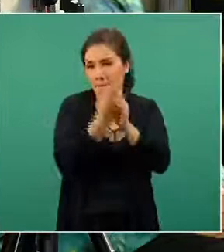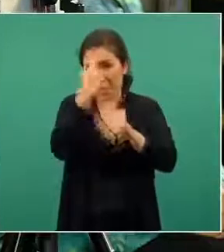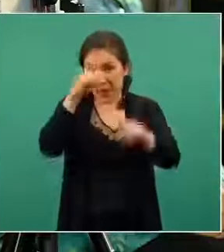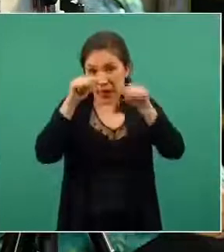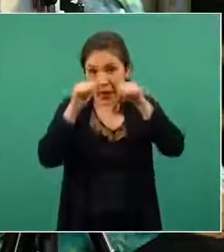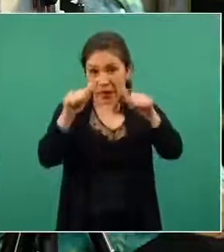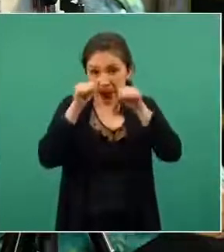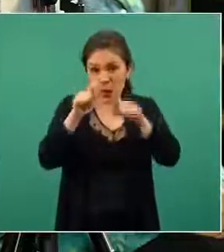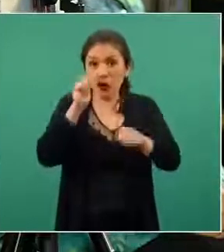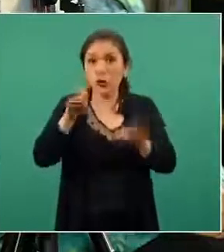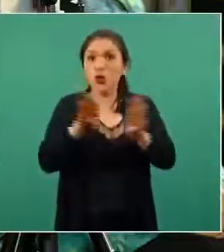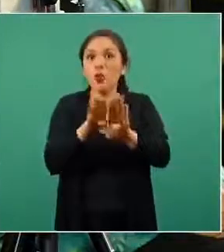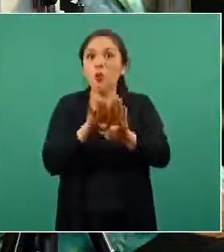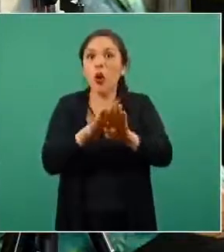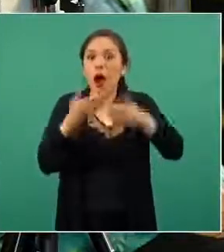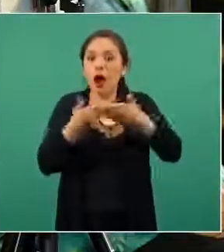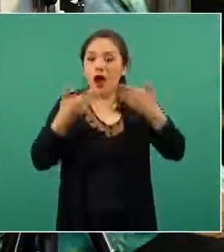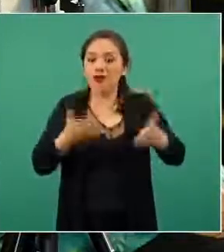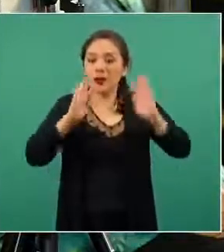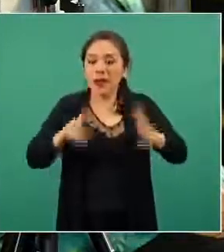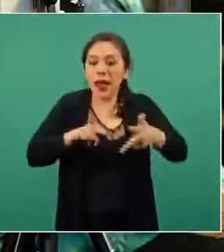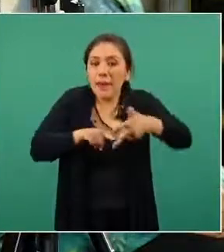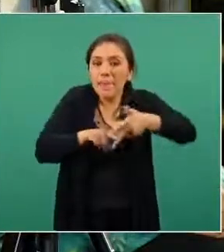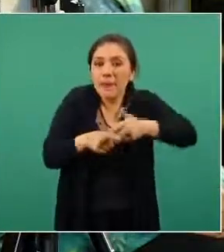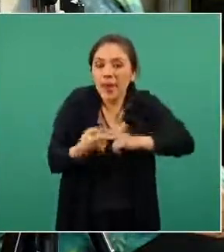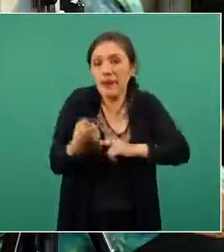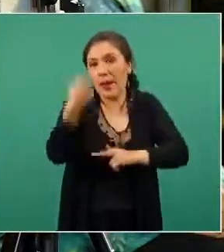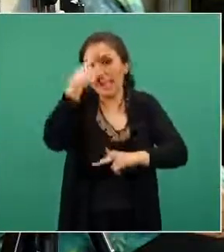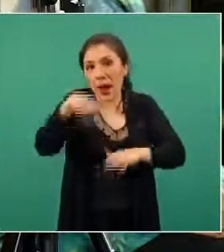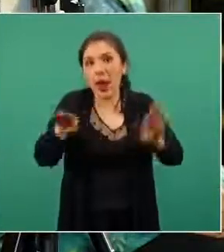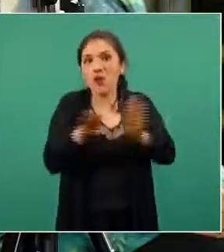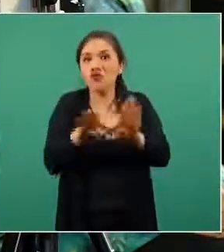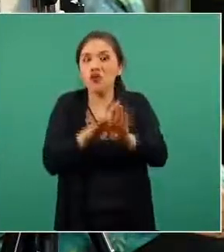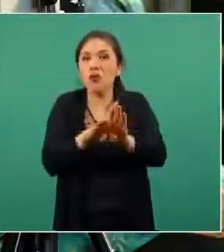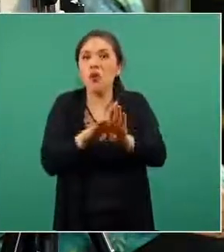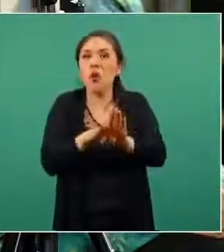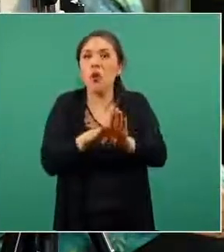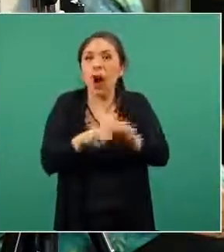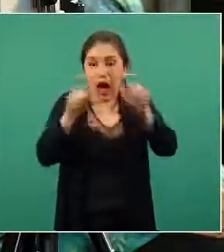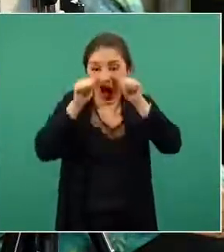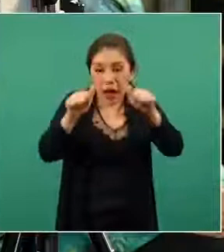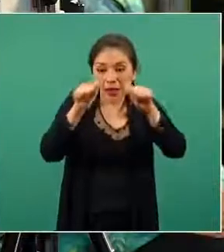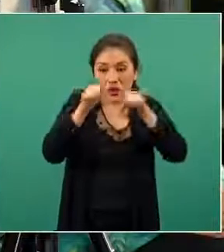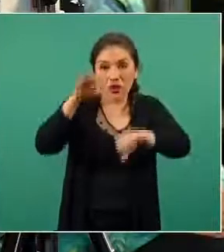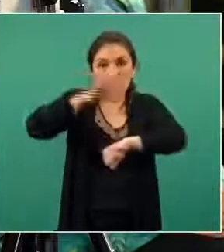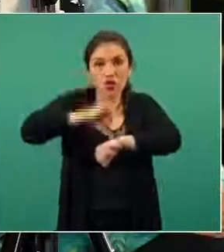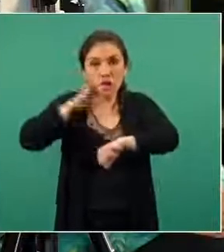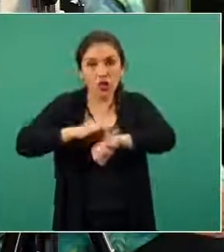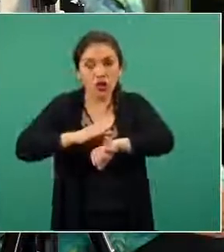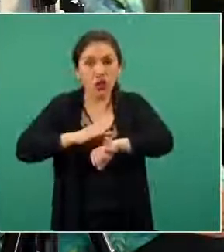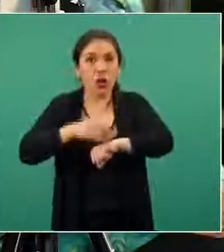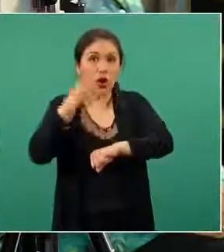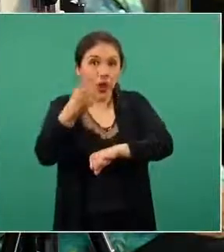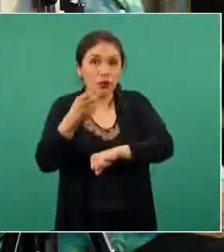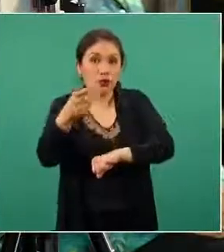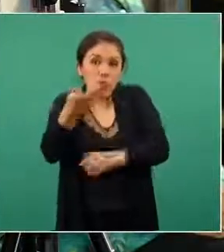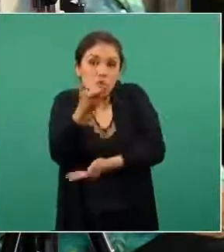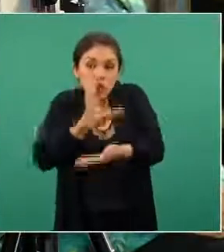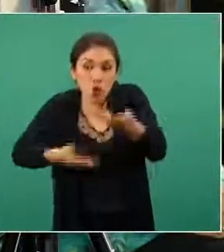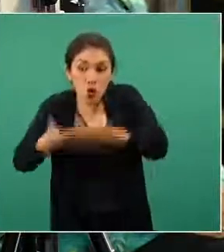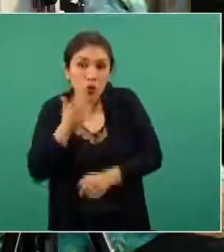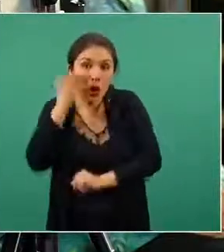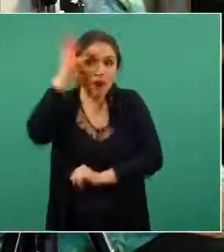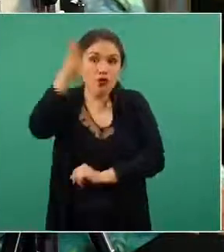atención sería el inicio de una guía de prácticas clínicas a seguir que compartirían, de las ya existentes,